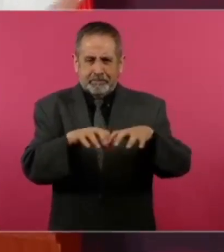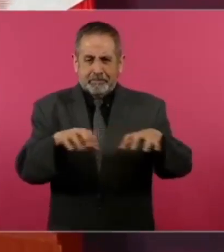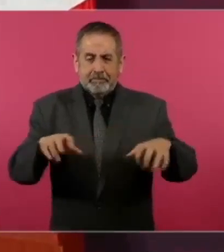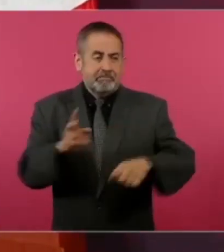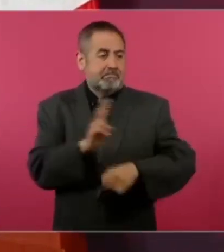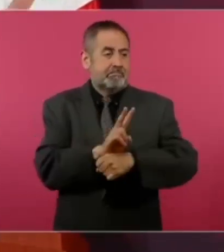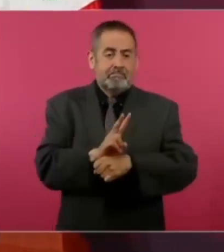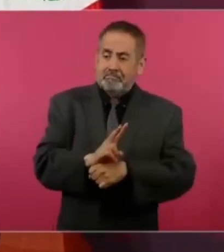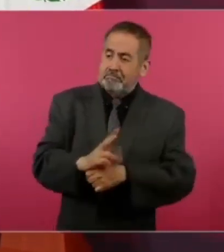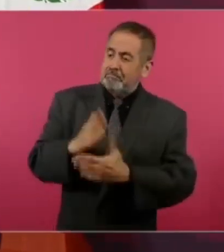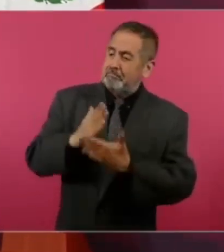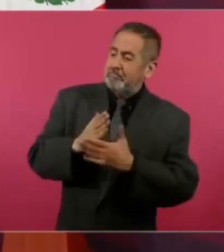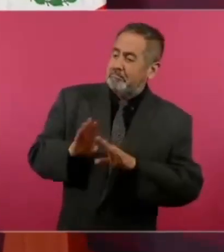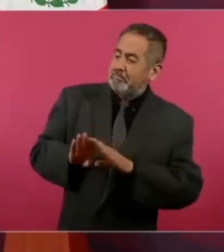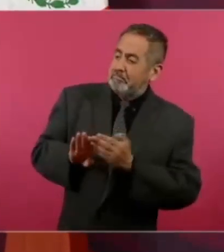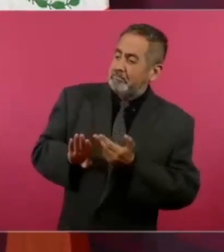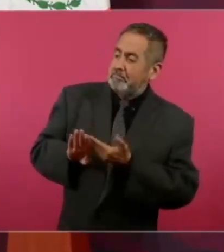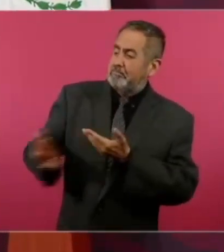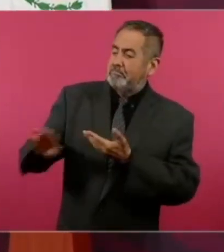Es